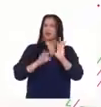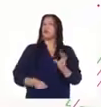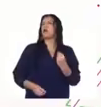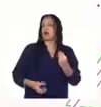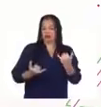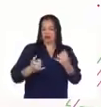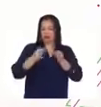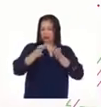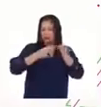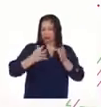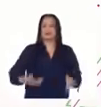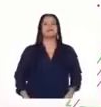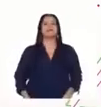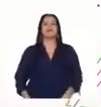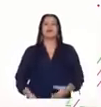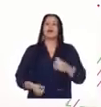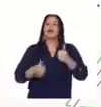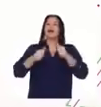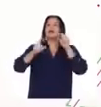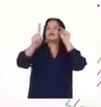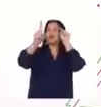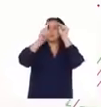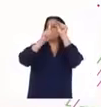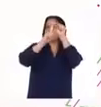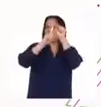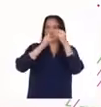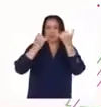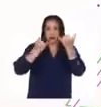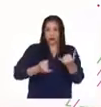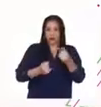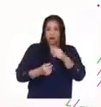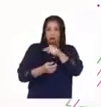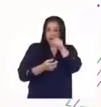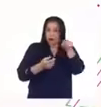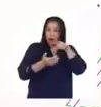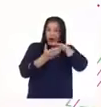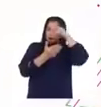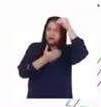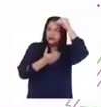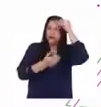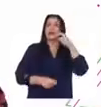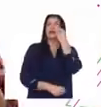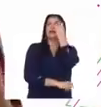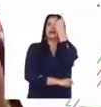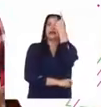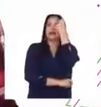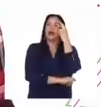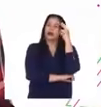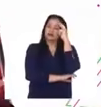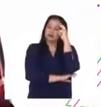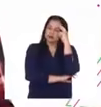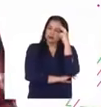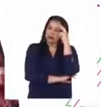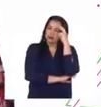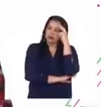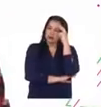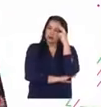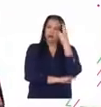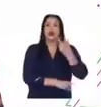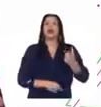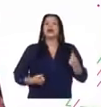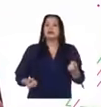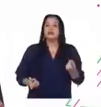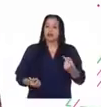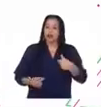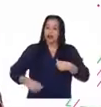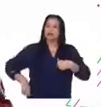qué. Nuestro propósito es que hoy aprendamos a comprender, a reflexionar y